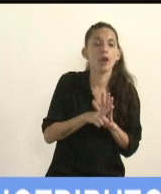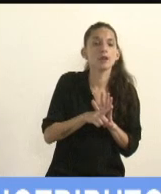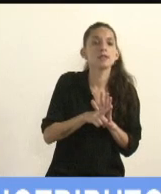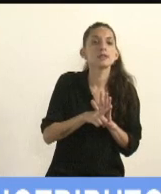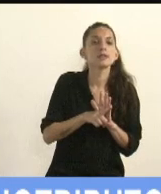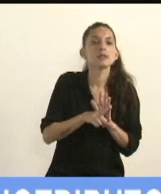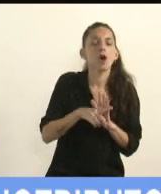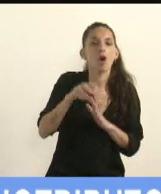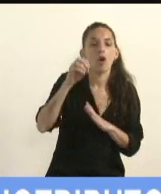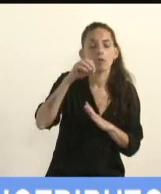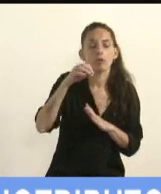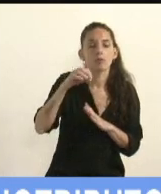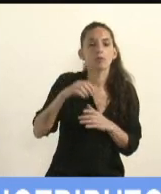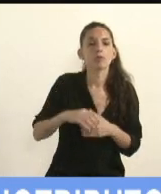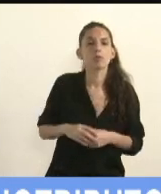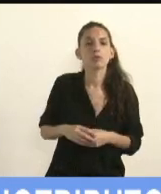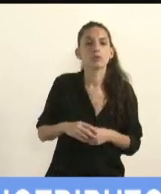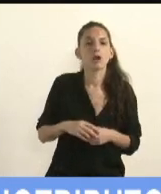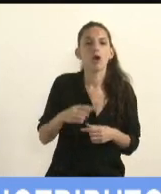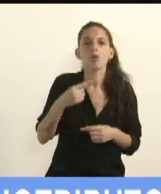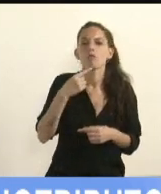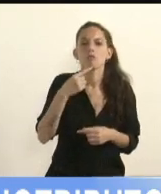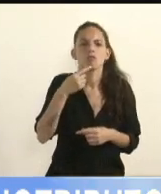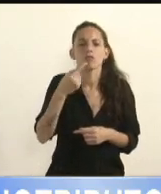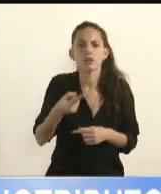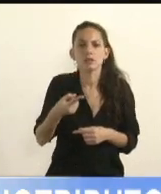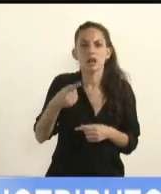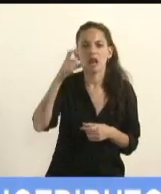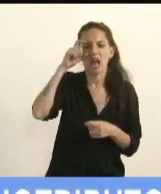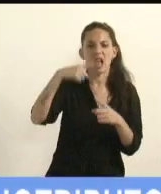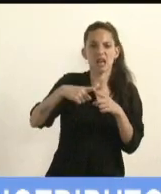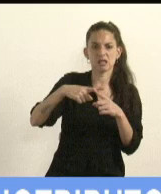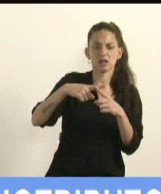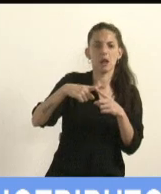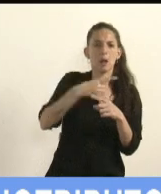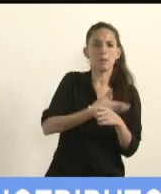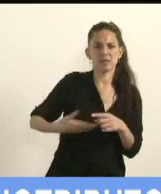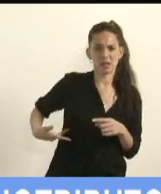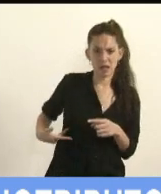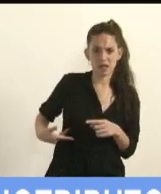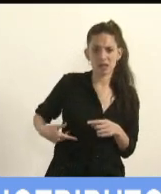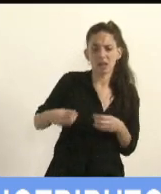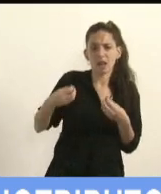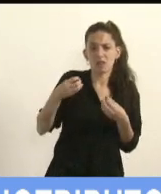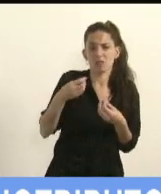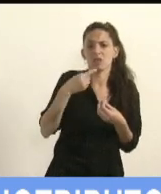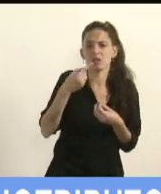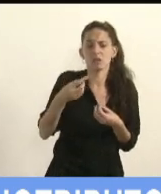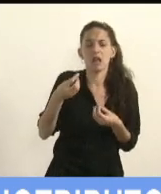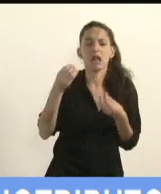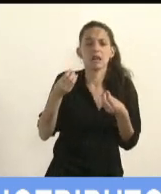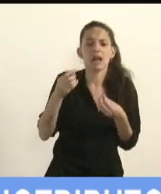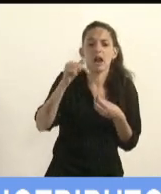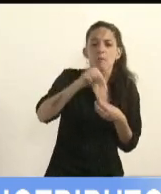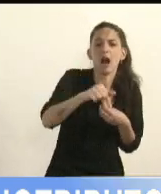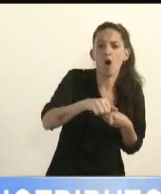nombran más al expresidente que no era de su partido que al propio presidente que nos gobierna ahora, decir, a su